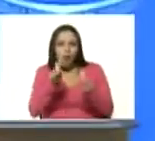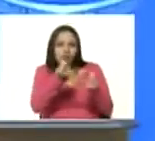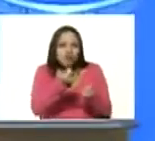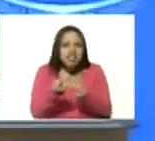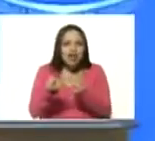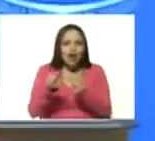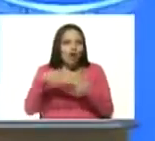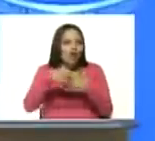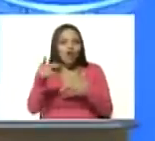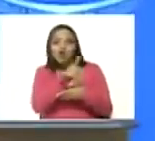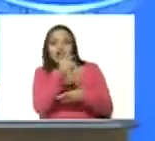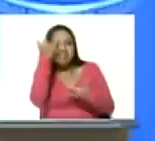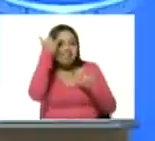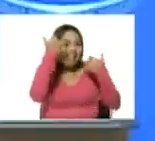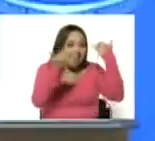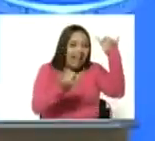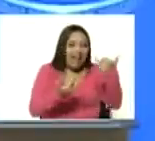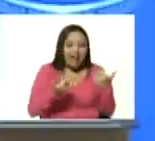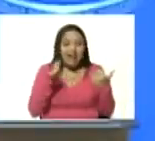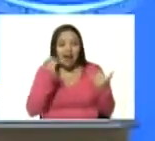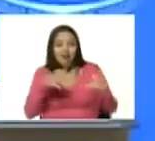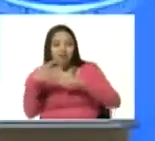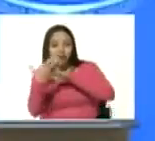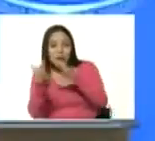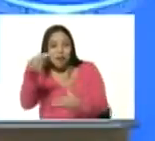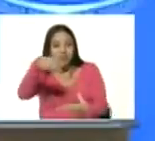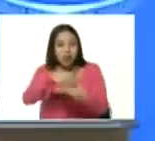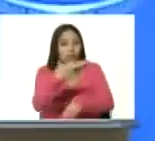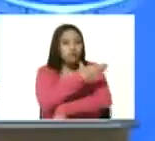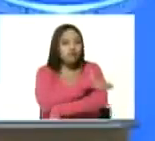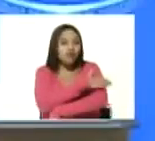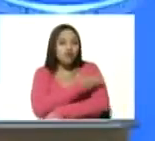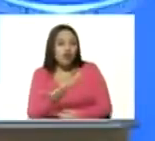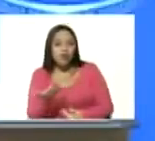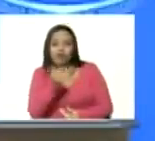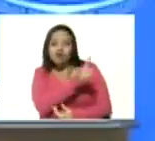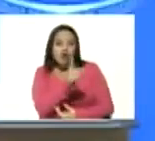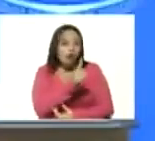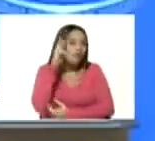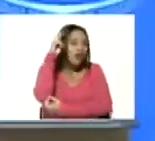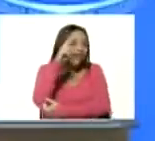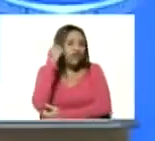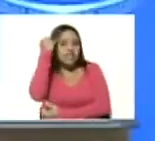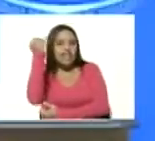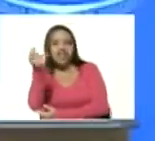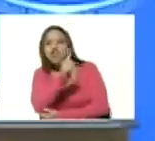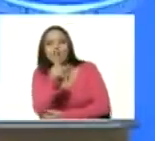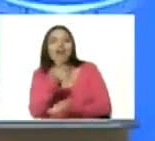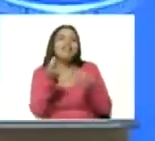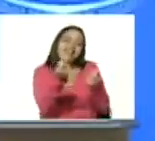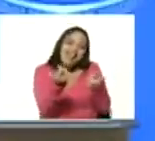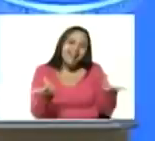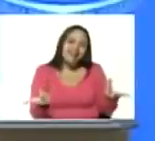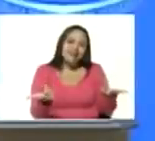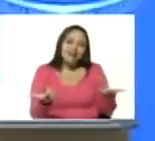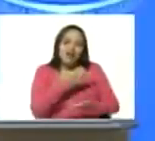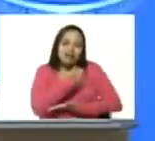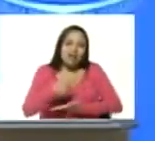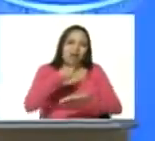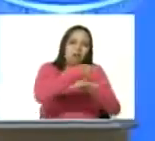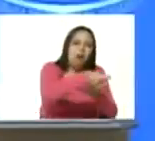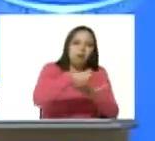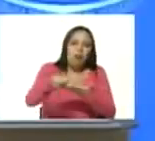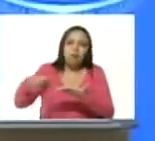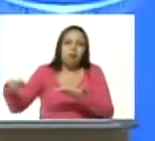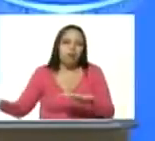por ideas, no es por planteamientos políticos, no es por razones ideológicas, no, es por el dinero. Entonces le entregan a